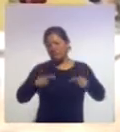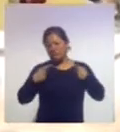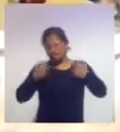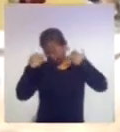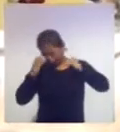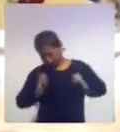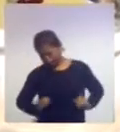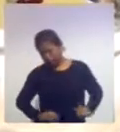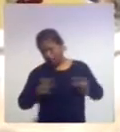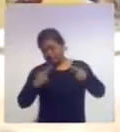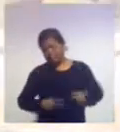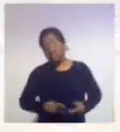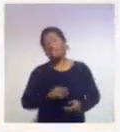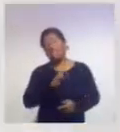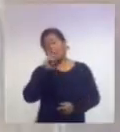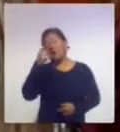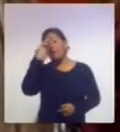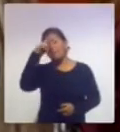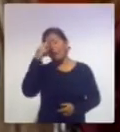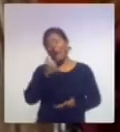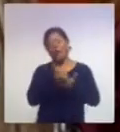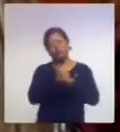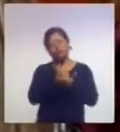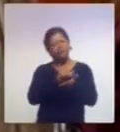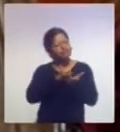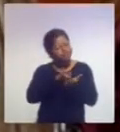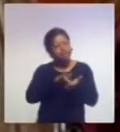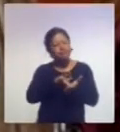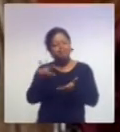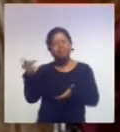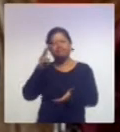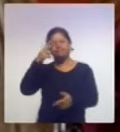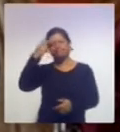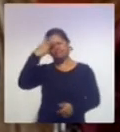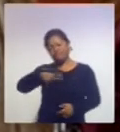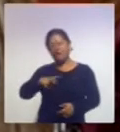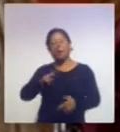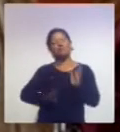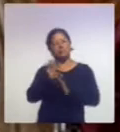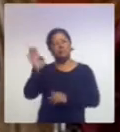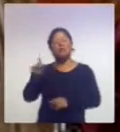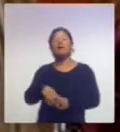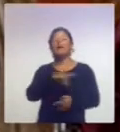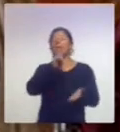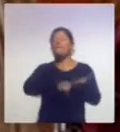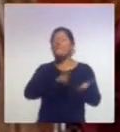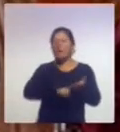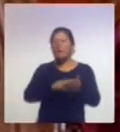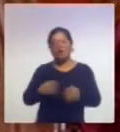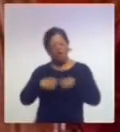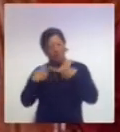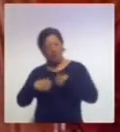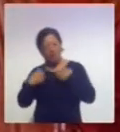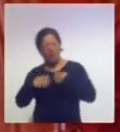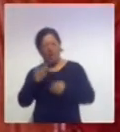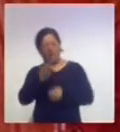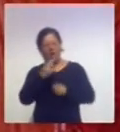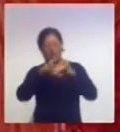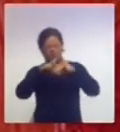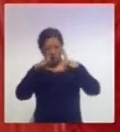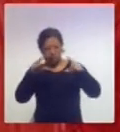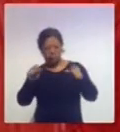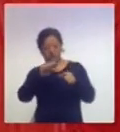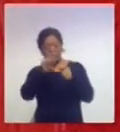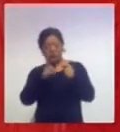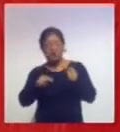días y sacar este México adelante. Valor, coraje y el deseo de patria y libertad formaron al México que hoy festeja un año más